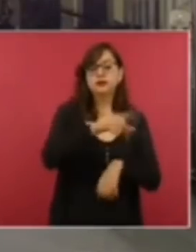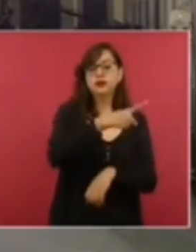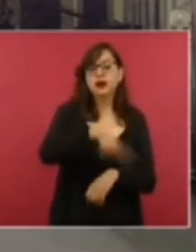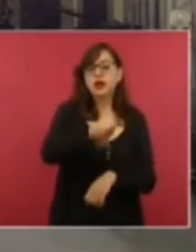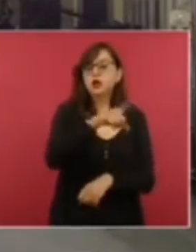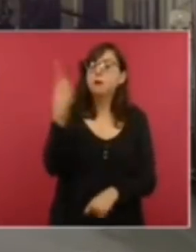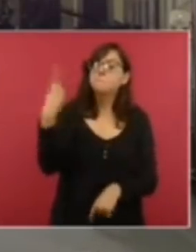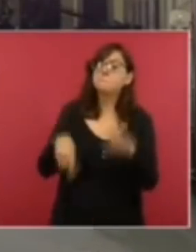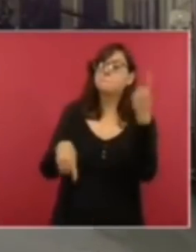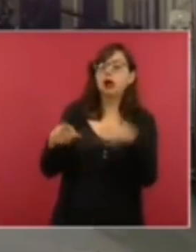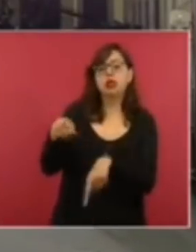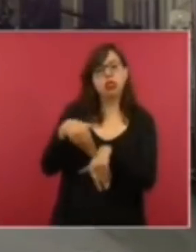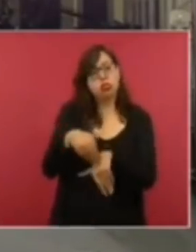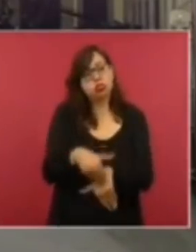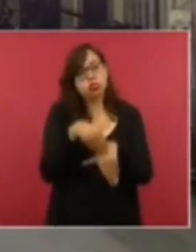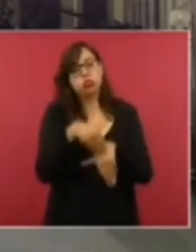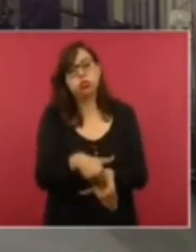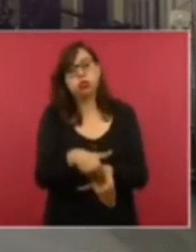empresariales